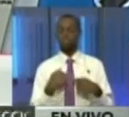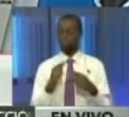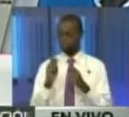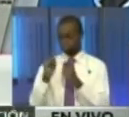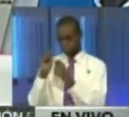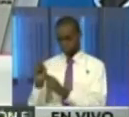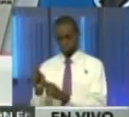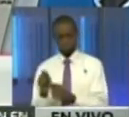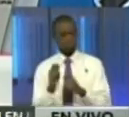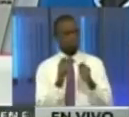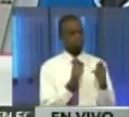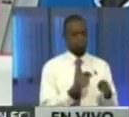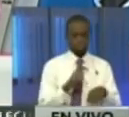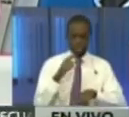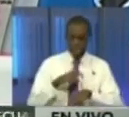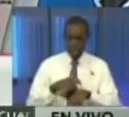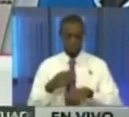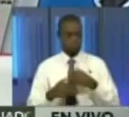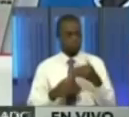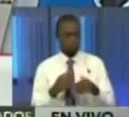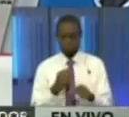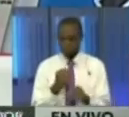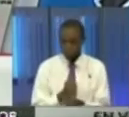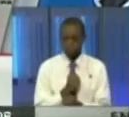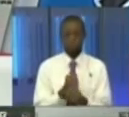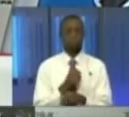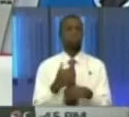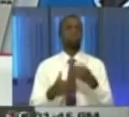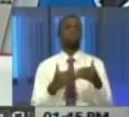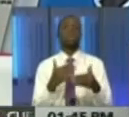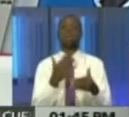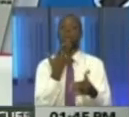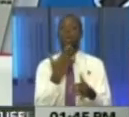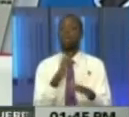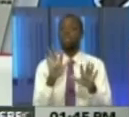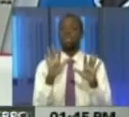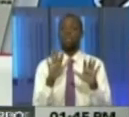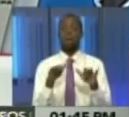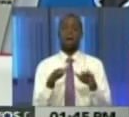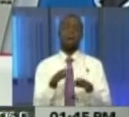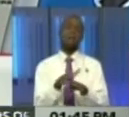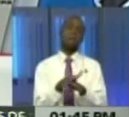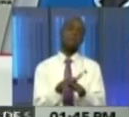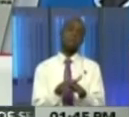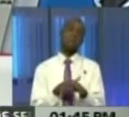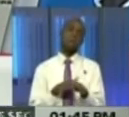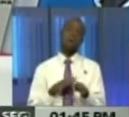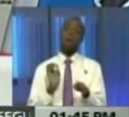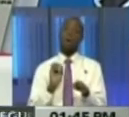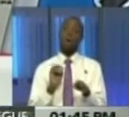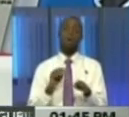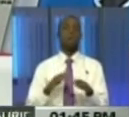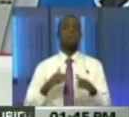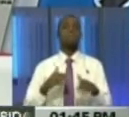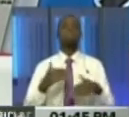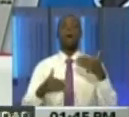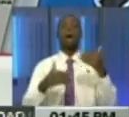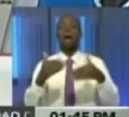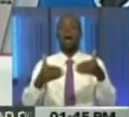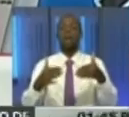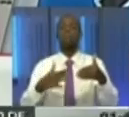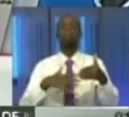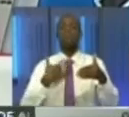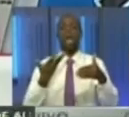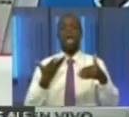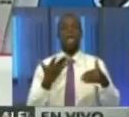el momento en que atrase o en el momento en que adelante un lapso,